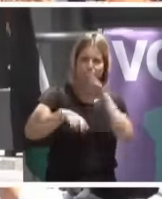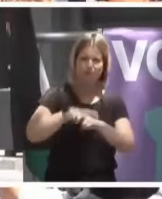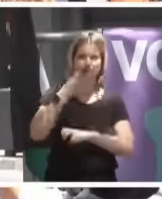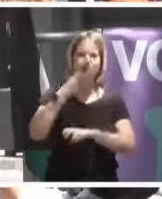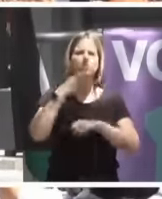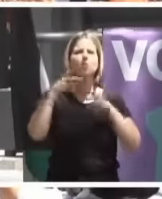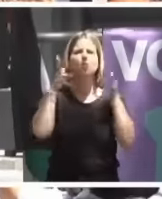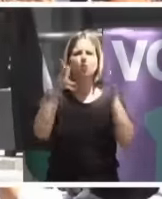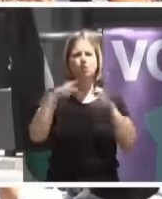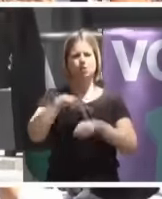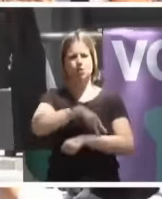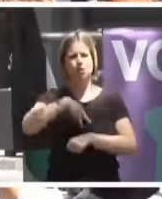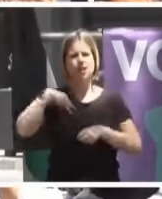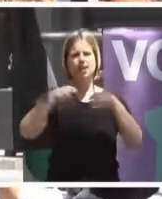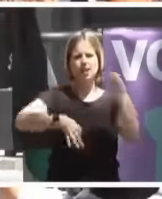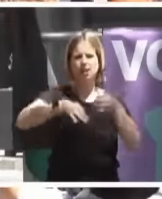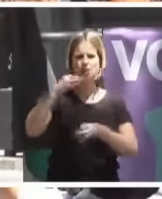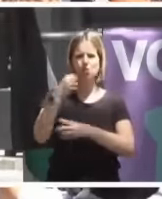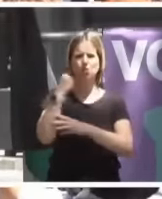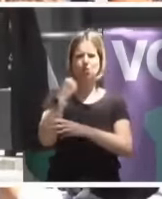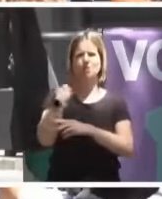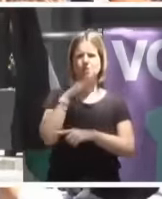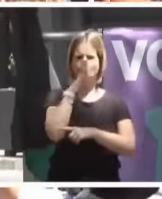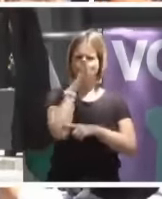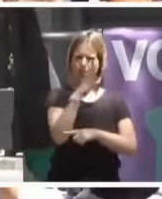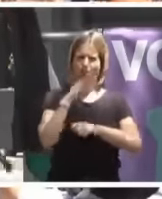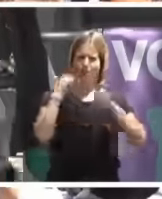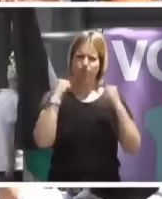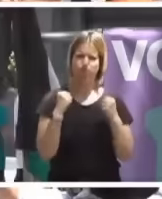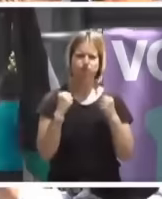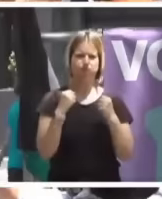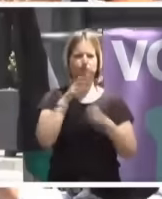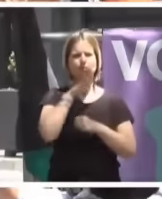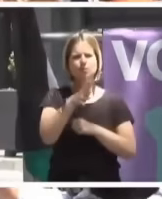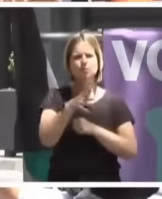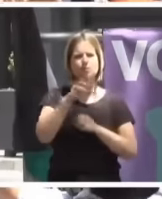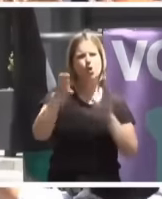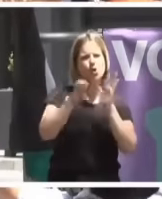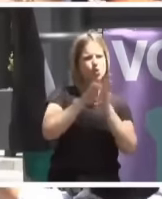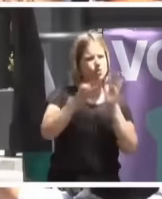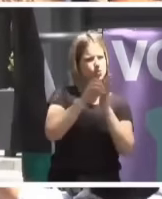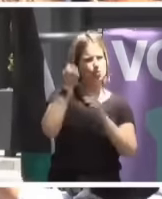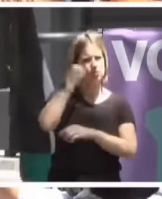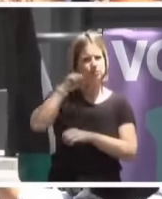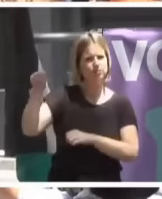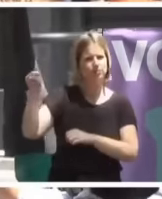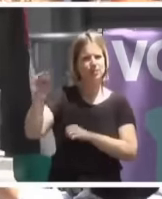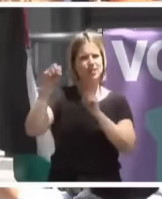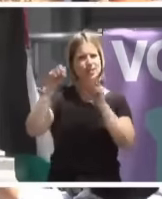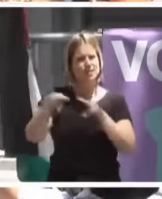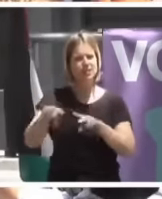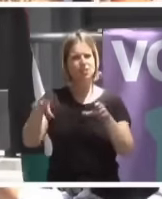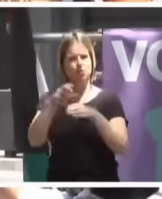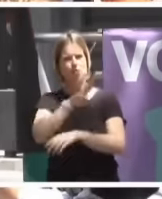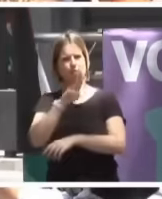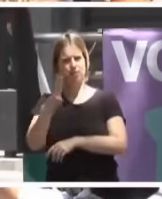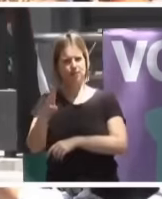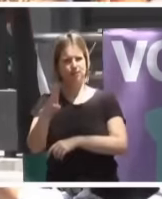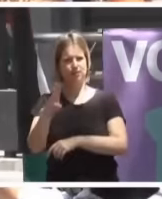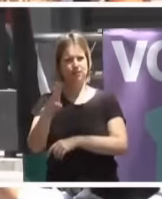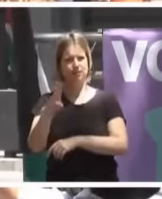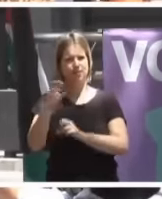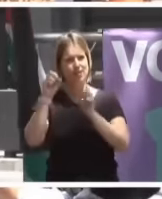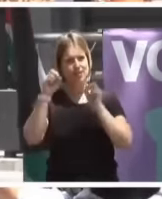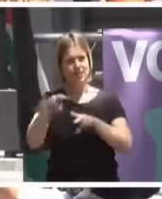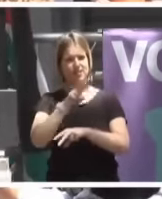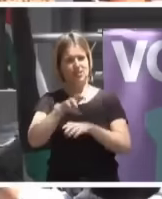del Poder Judicial, que lleva atrincherado 5 años incumpliendo la Constitución sin el Partido Popular, sin el